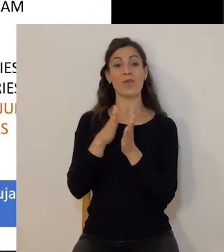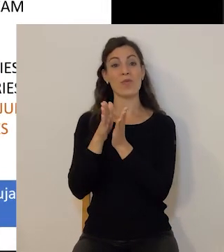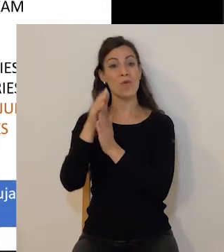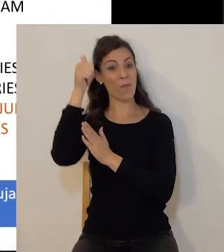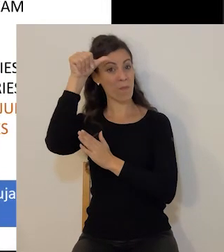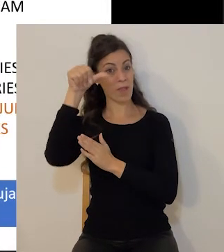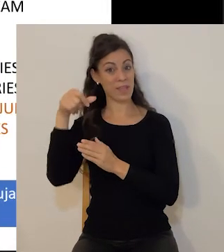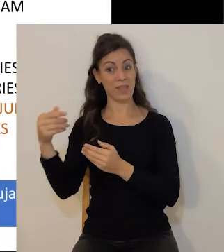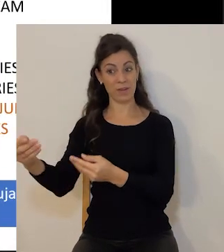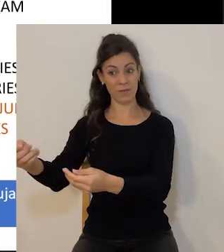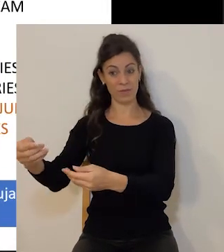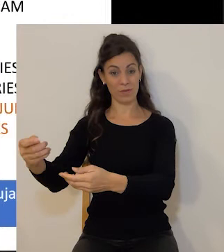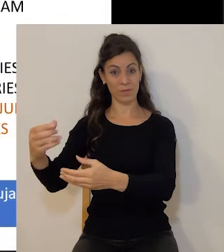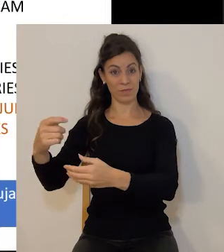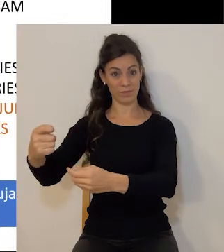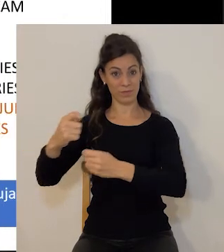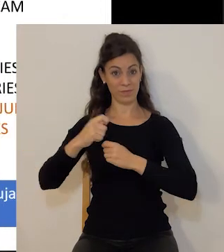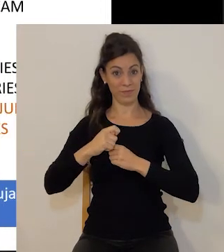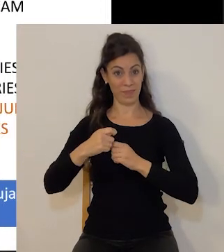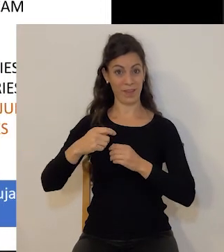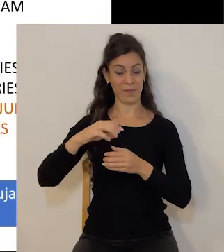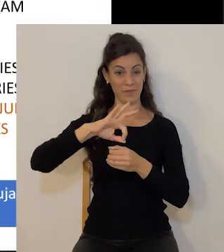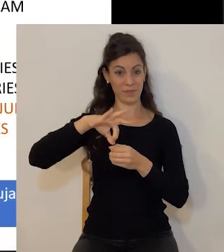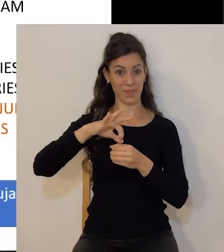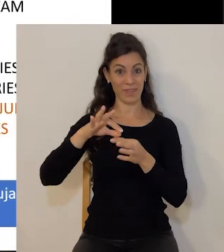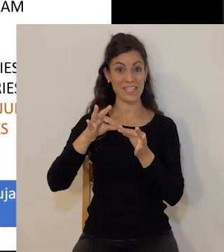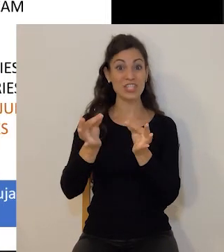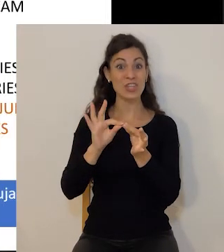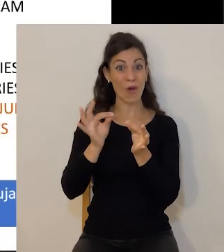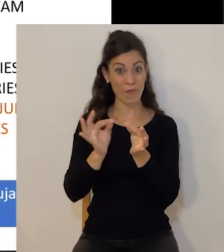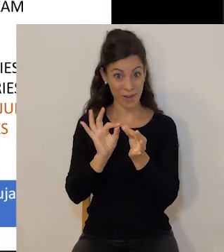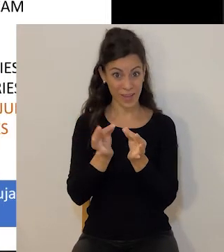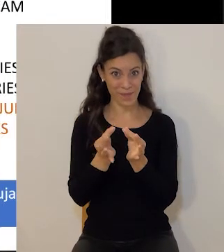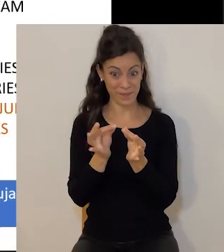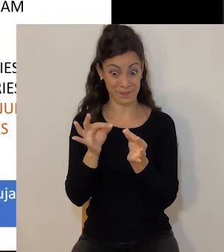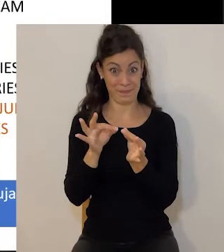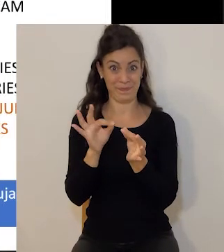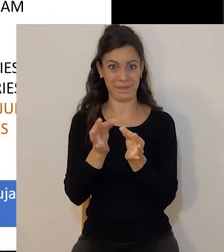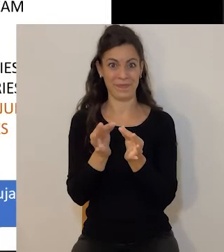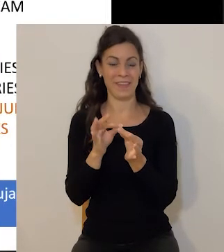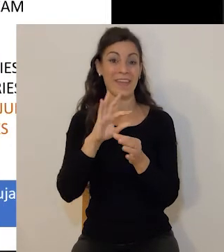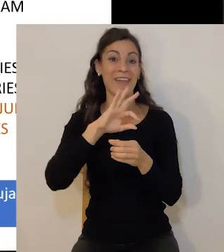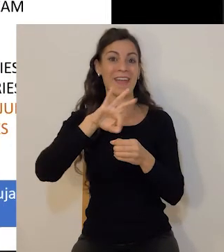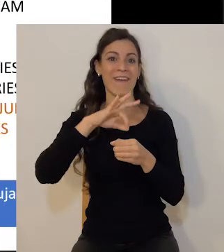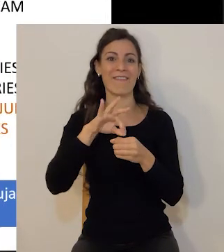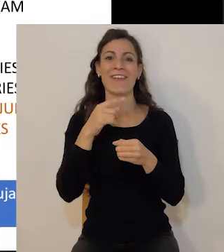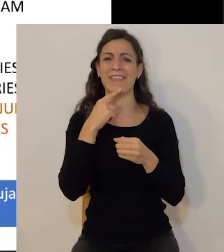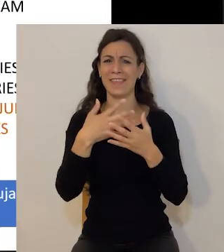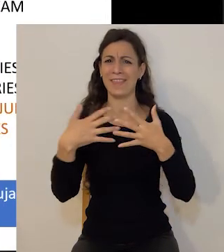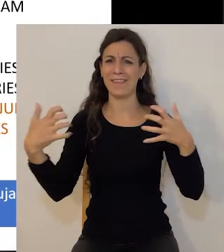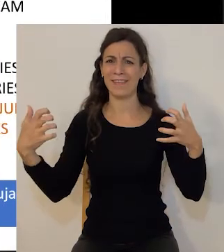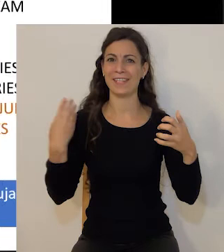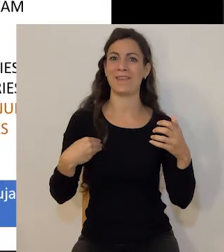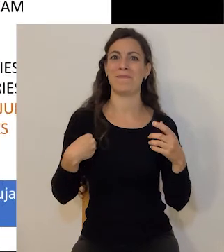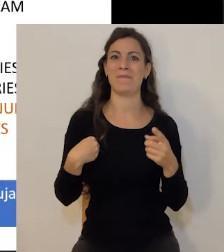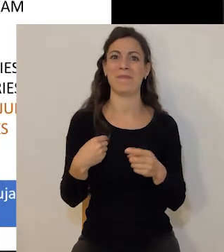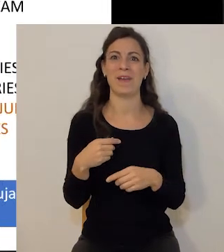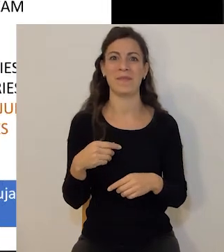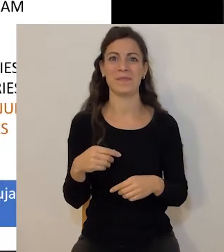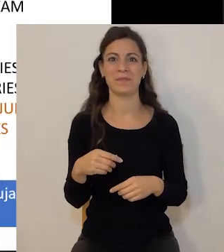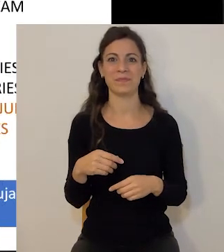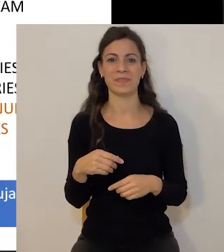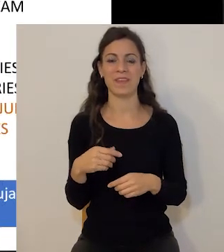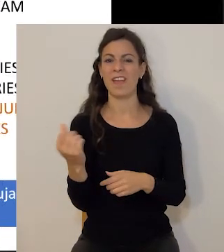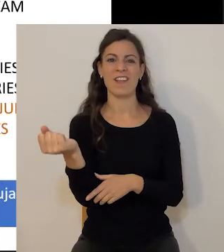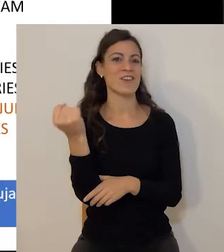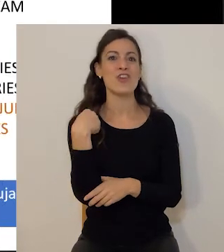ha traído un café y en el sobrecillo, ¿vale? El sobrecillo venía esta frase que he puesto aquí. No